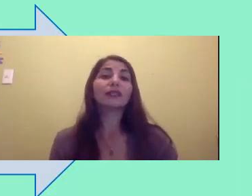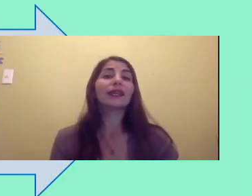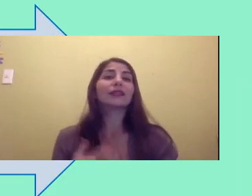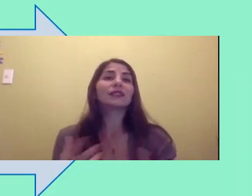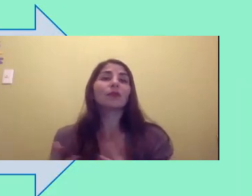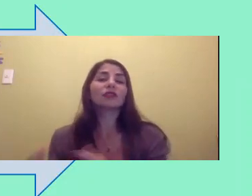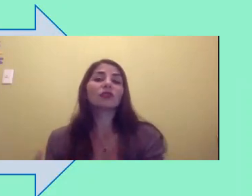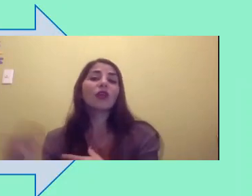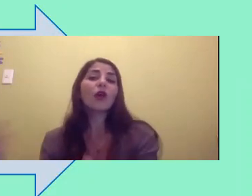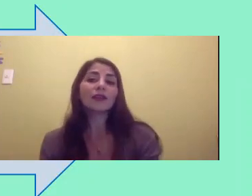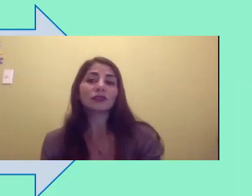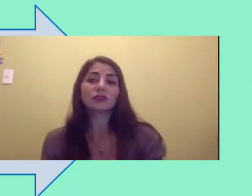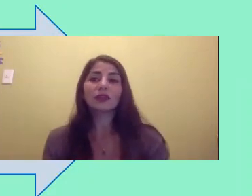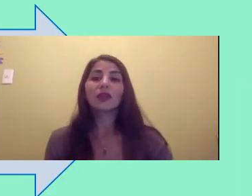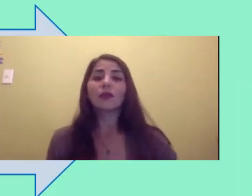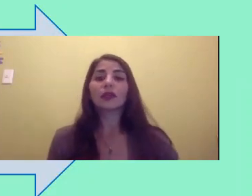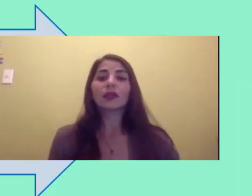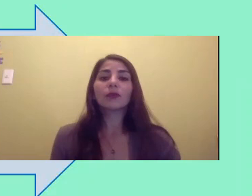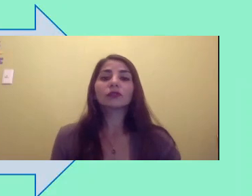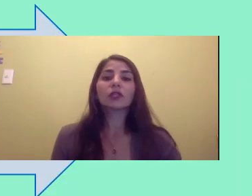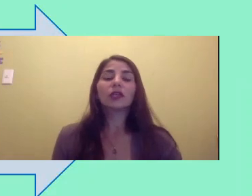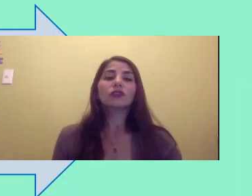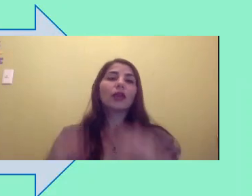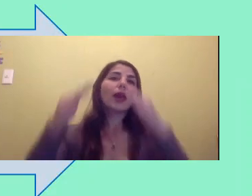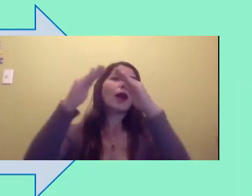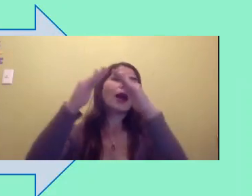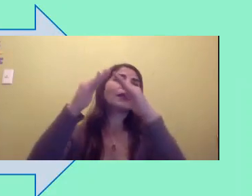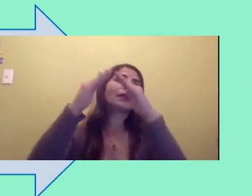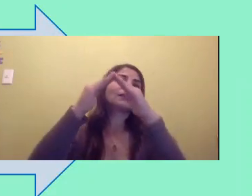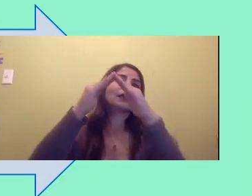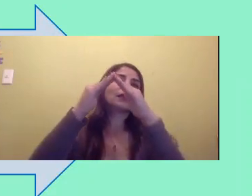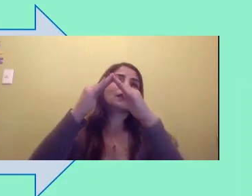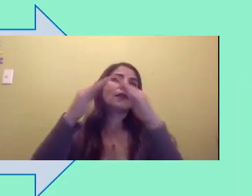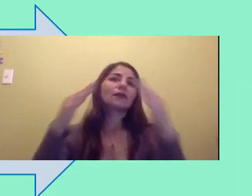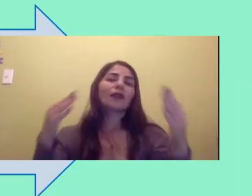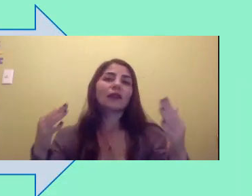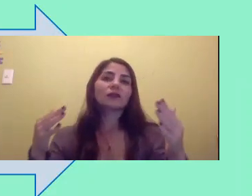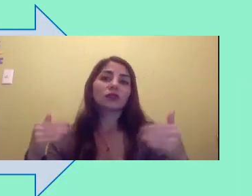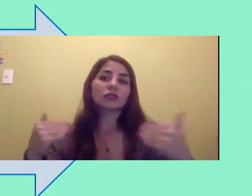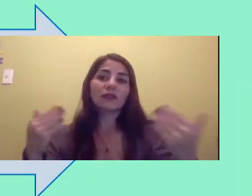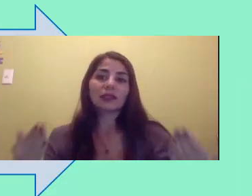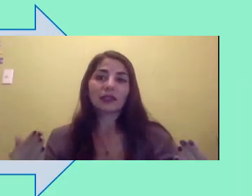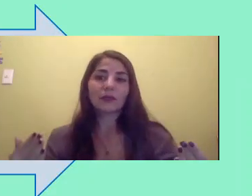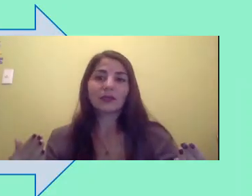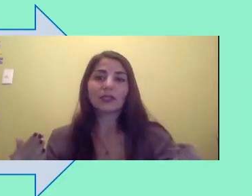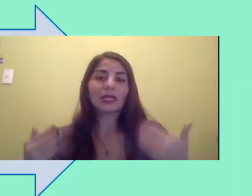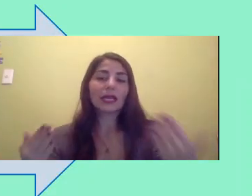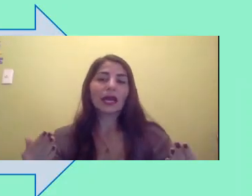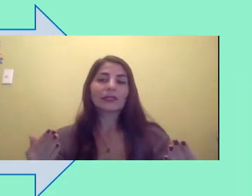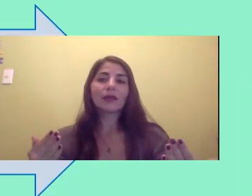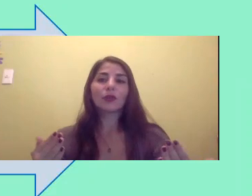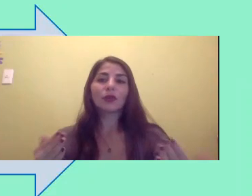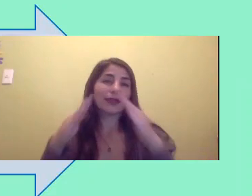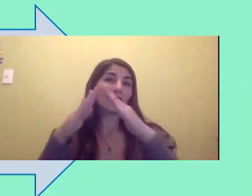lugares, permiten la anticipación a los hechos. Por ejemplo, si yo le hago a alguien así, tal vez no se va a entender inmediatamente